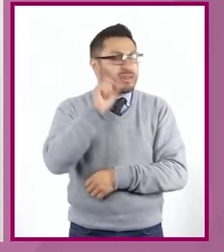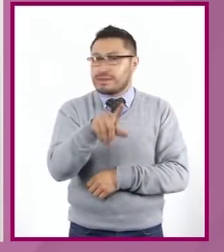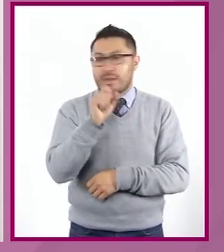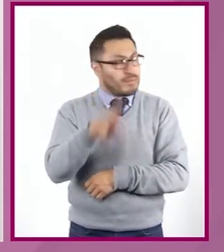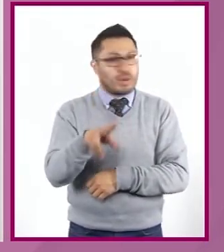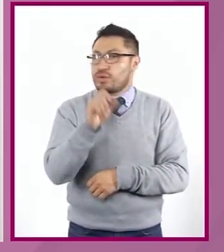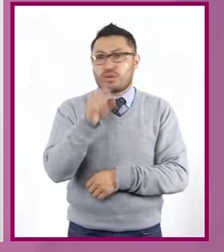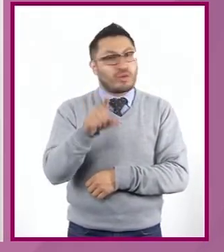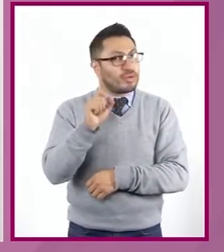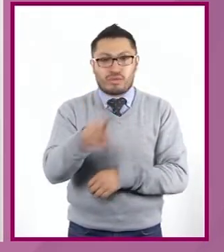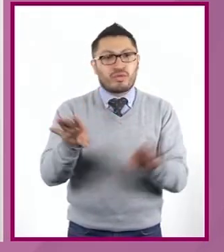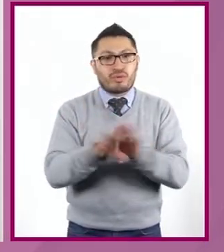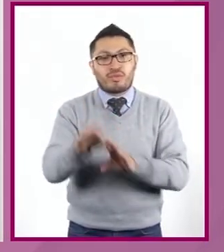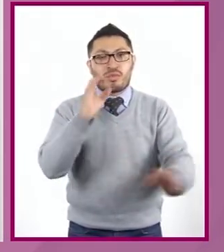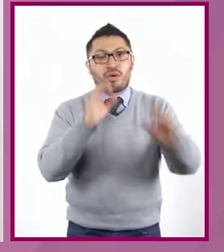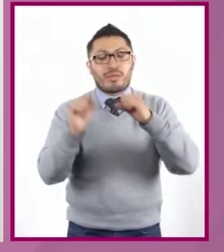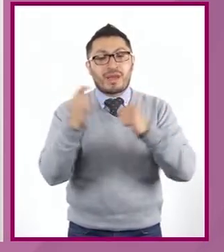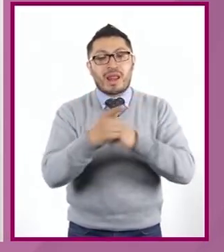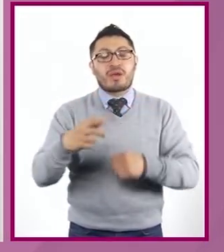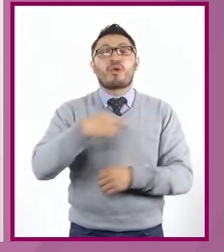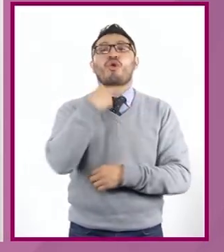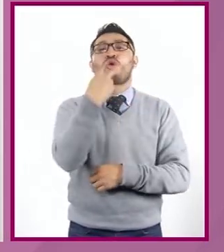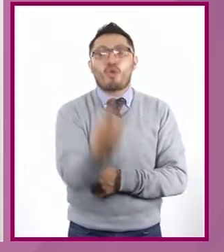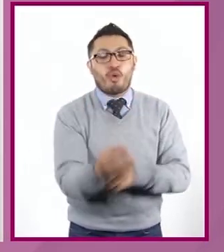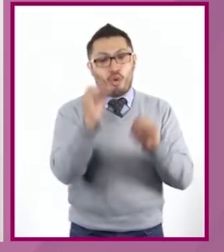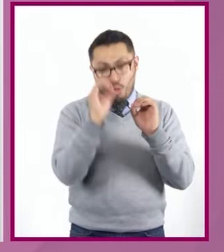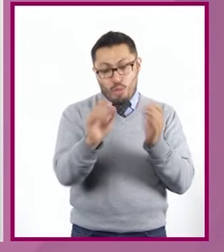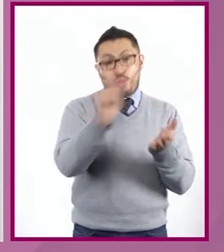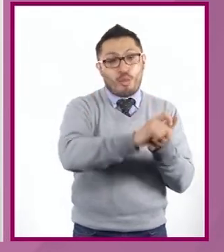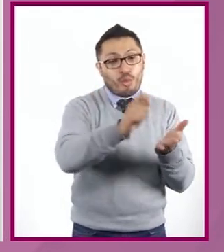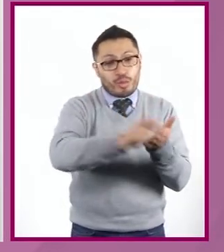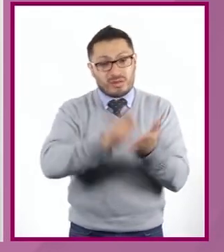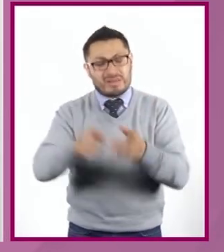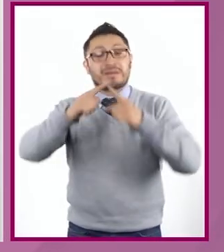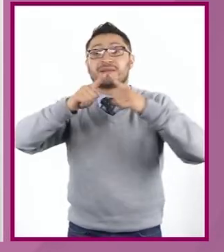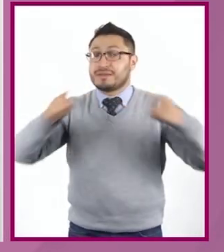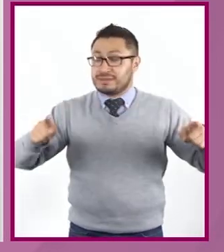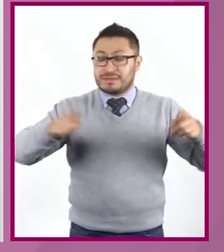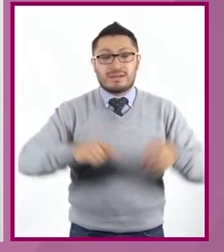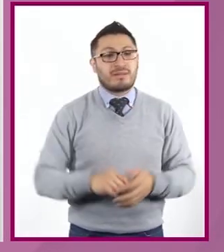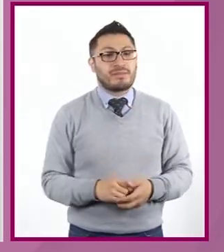lo mismo comunicar algo de manera oral que hacerlo por escrito.